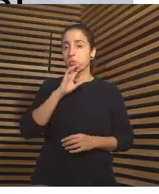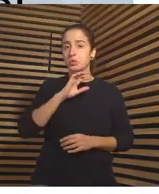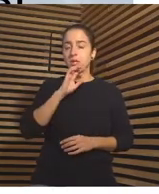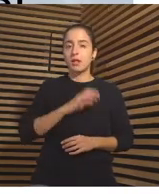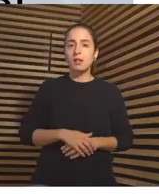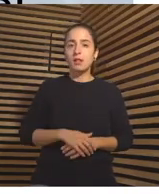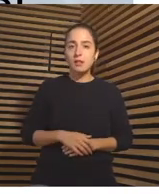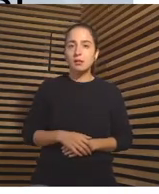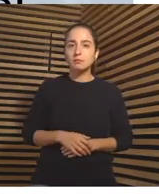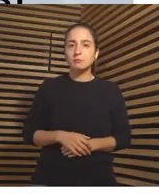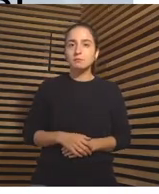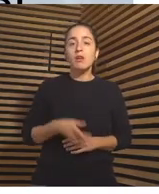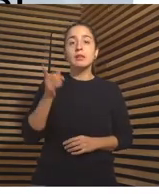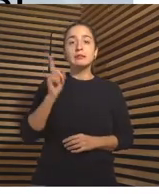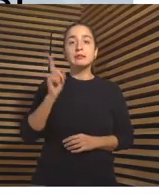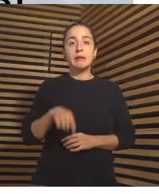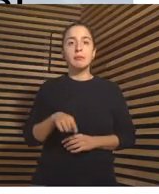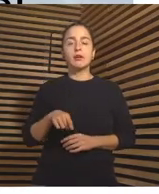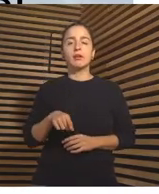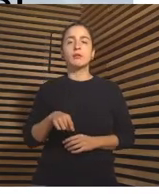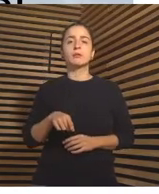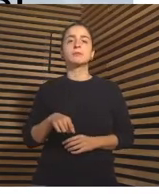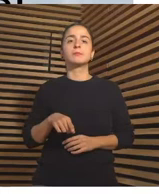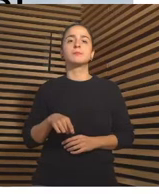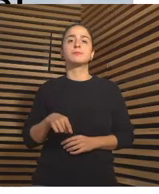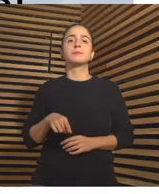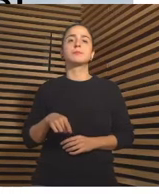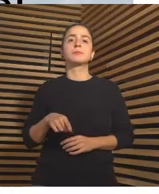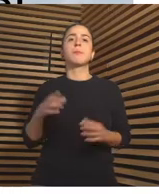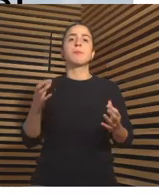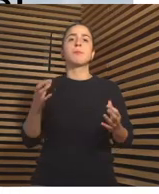Pero también se deja claro que la actividad debe ser accesoria